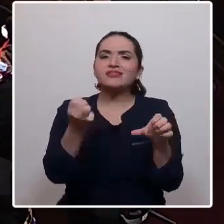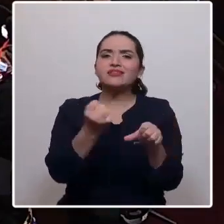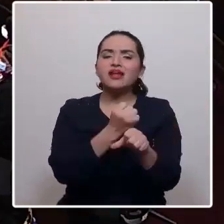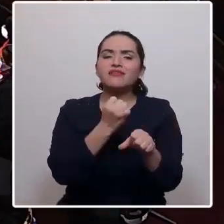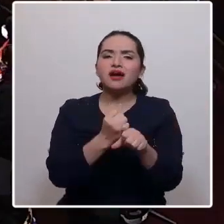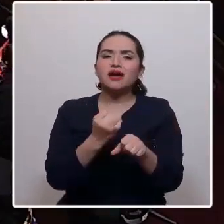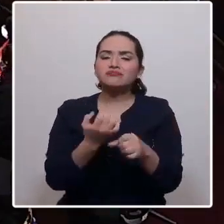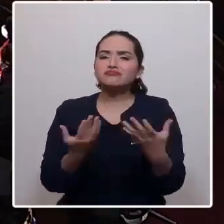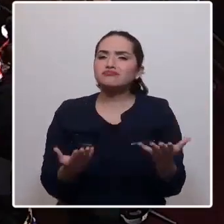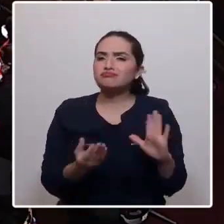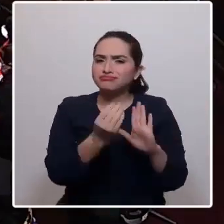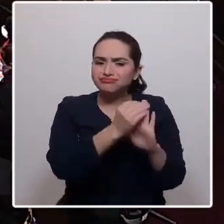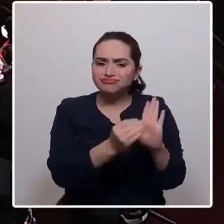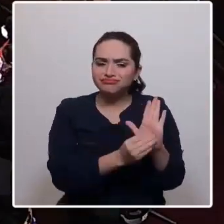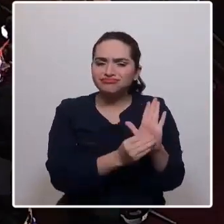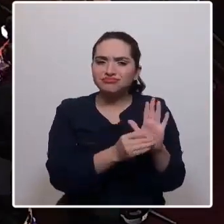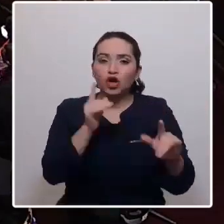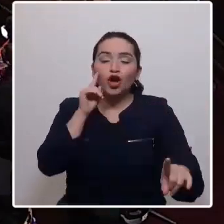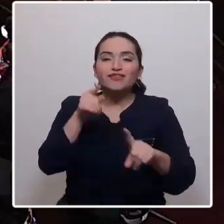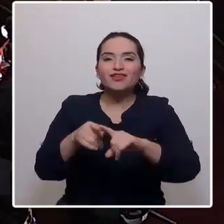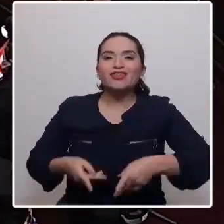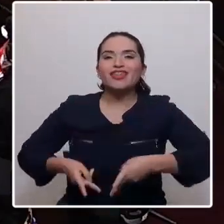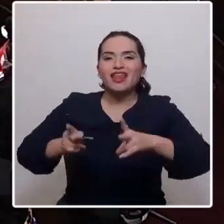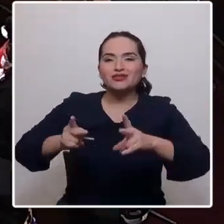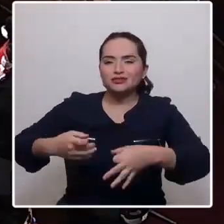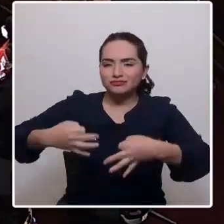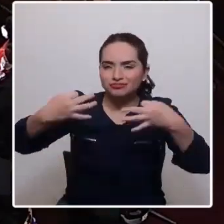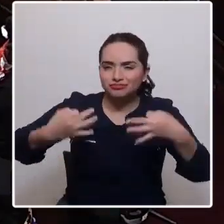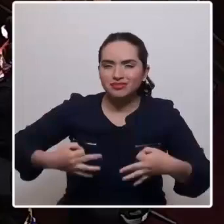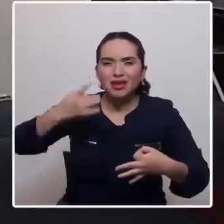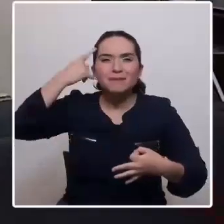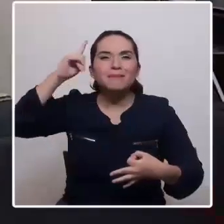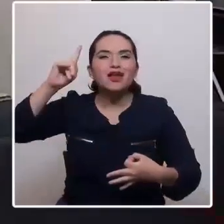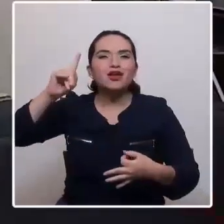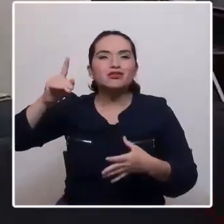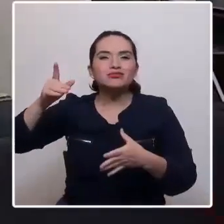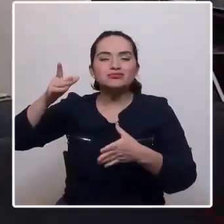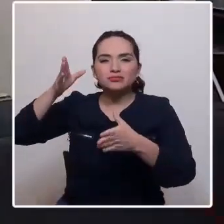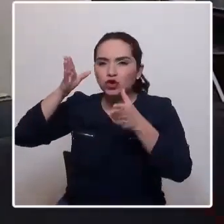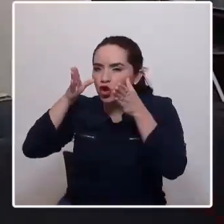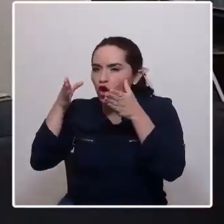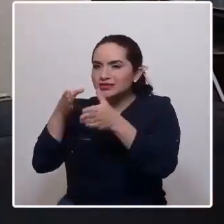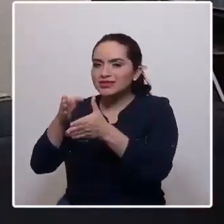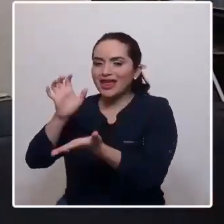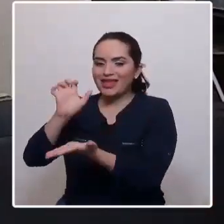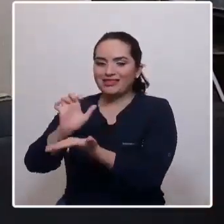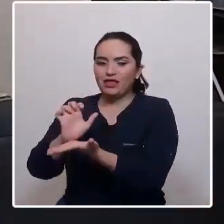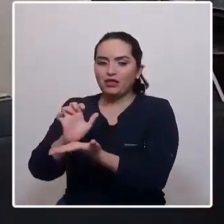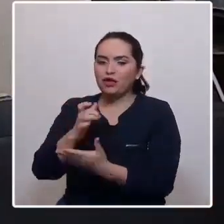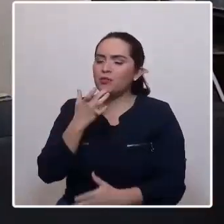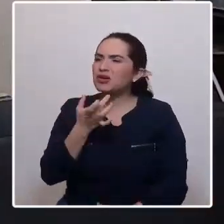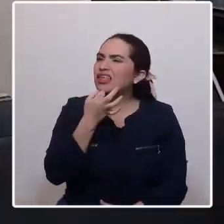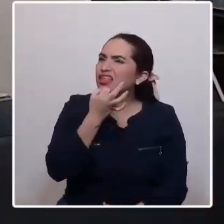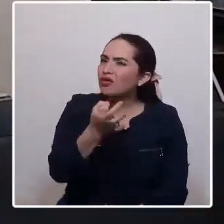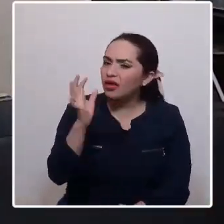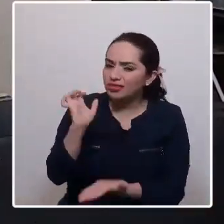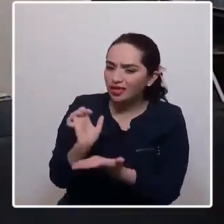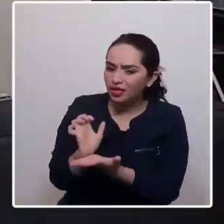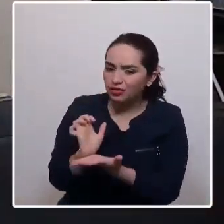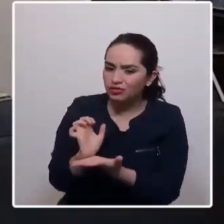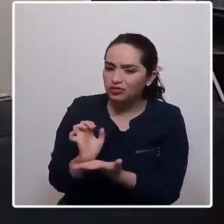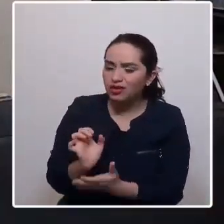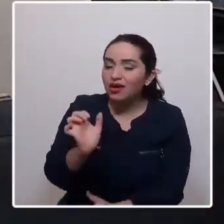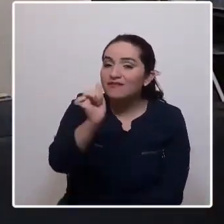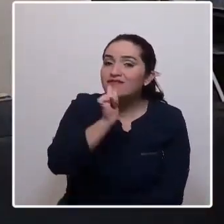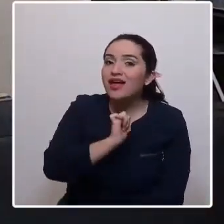ciertos derechos, deberes y garantías, pero mirado desde el punto de vista del Estado. ¿Y por qué le digo del Estado? Porque me parece que no lo estamos mirando desde el punto de